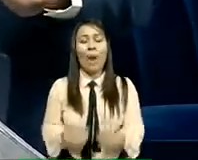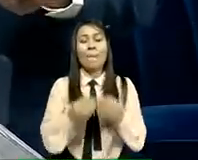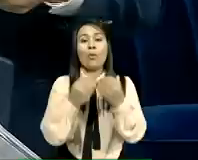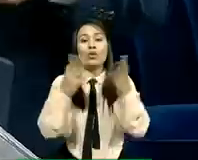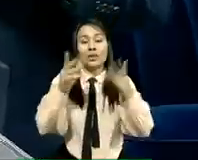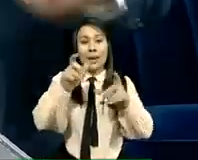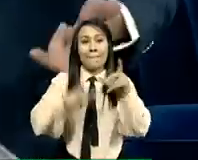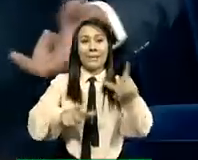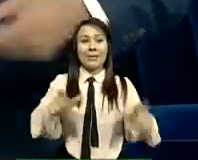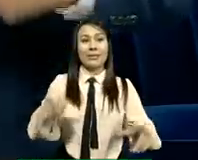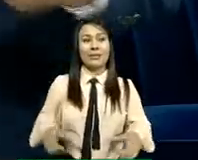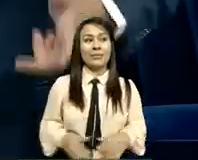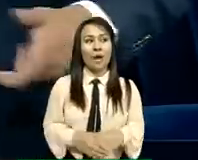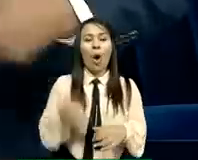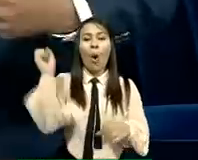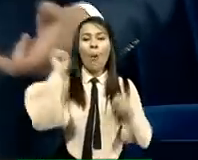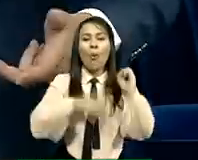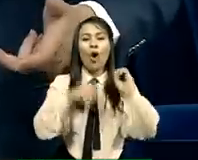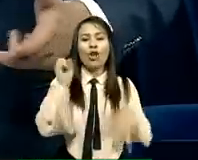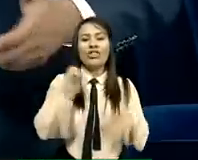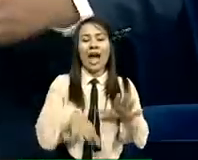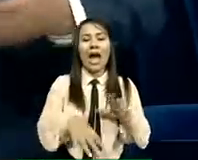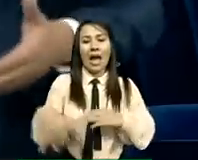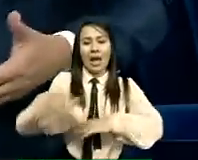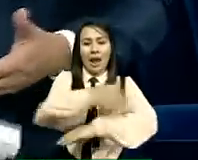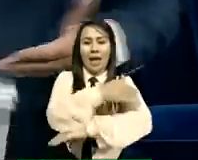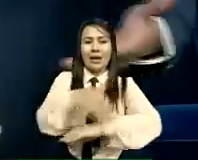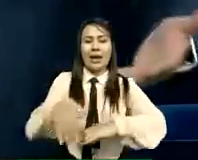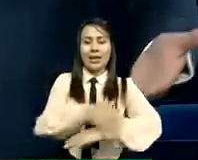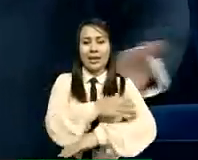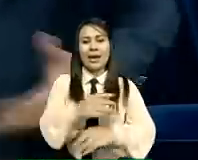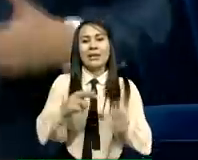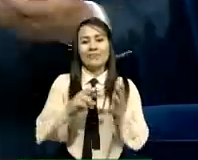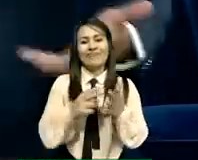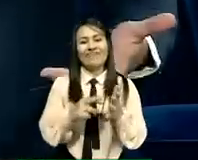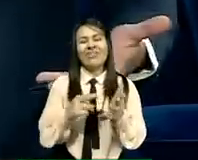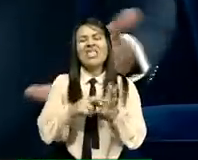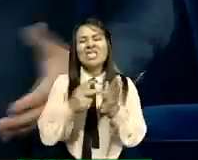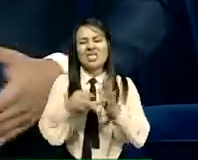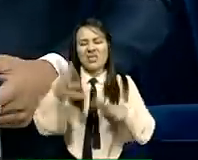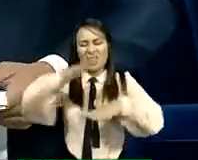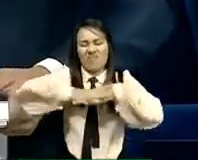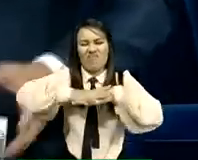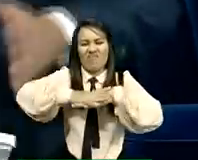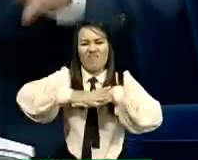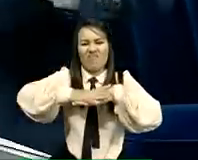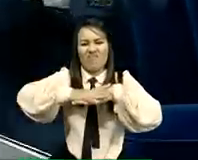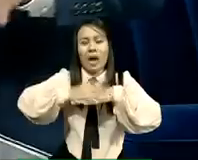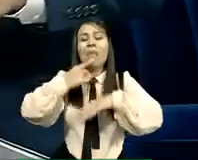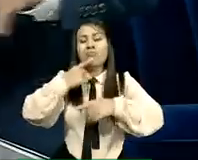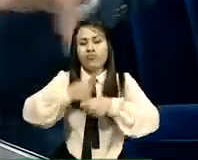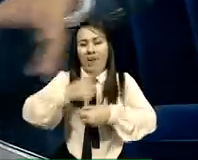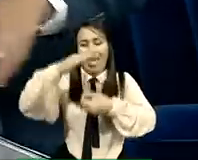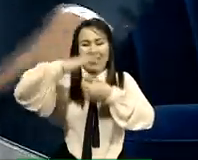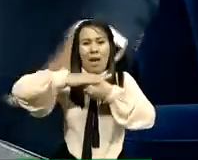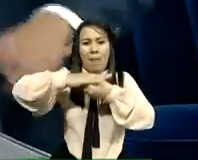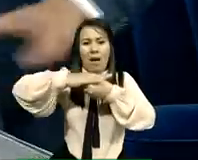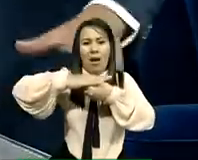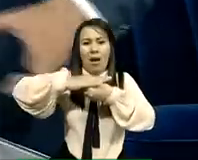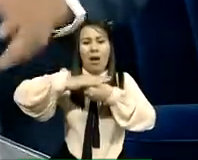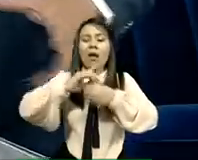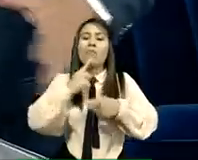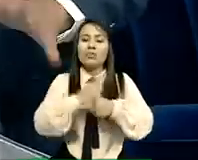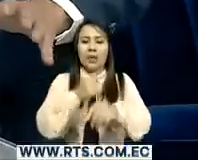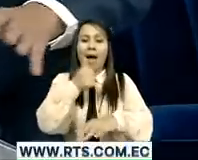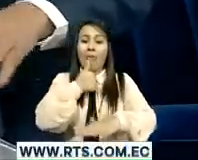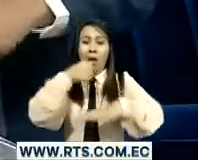que arroja pues desperdicios y toda la calle, y eso ayuda para que haya estos taponamientos en las